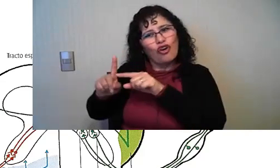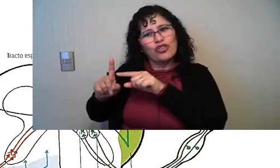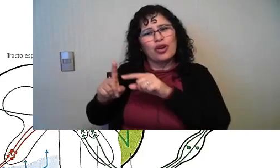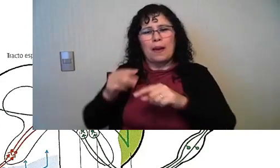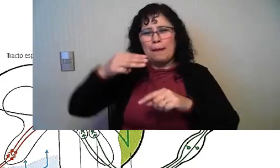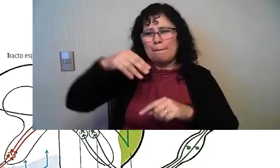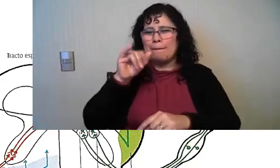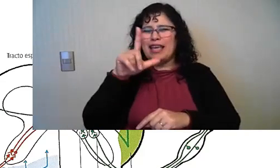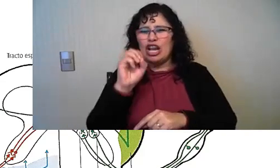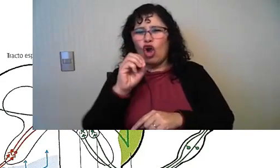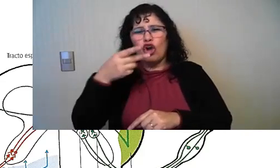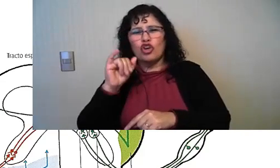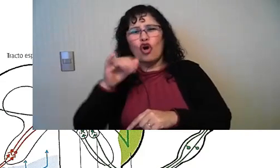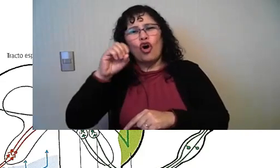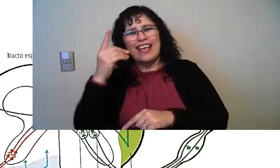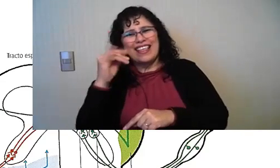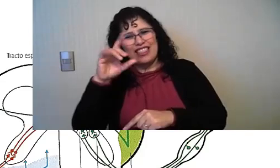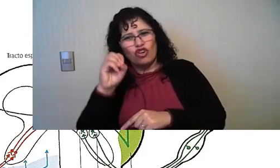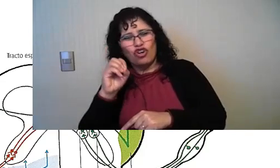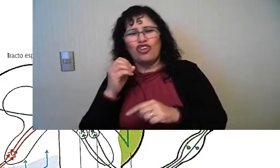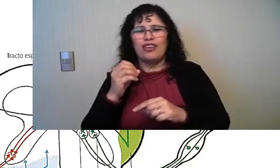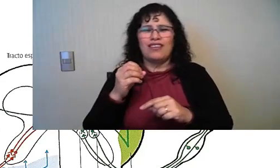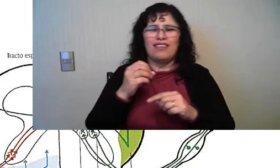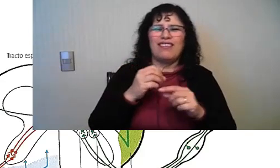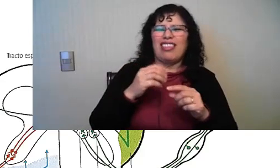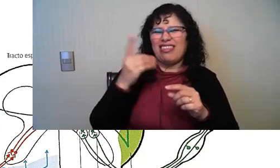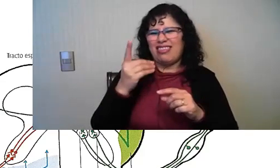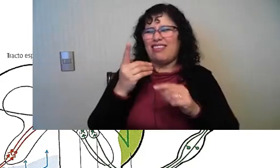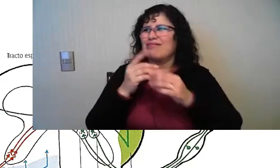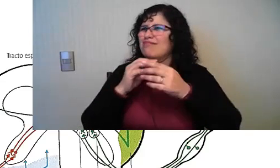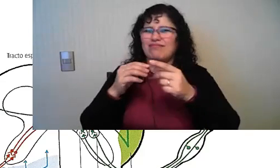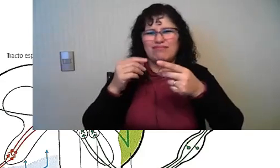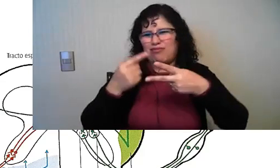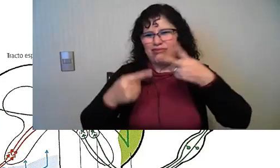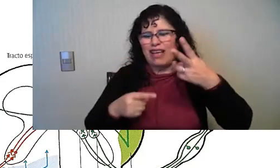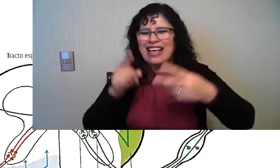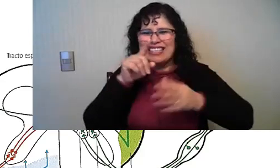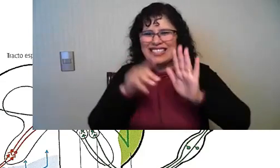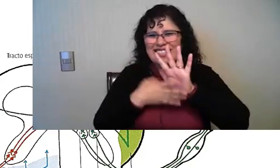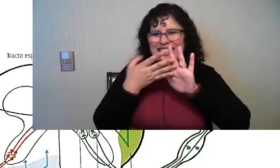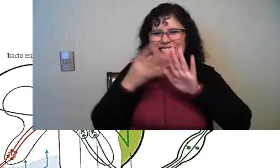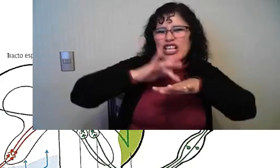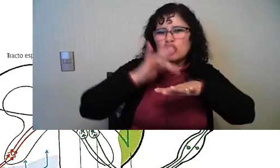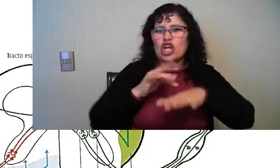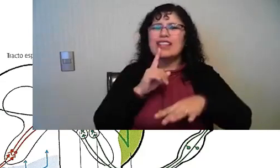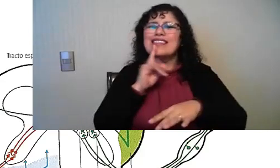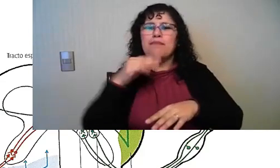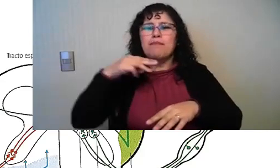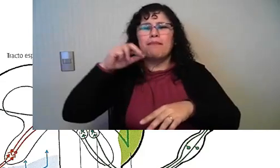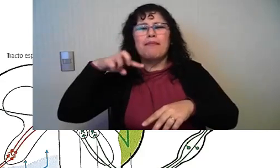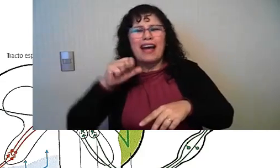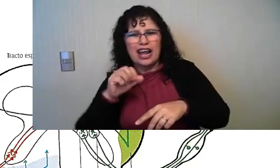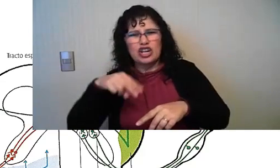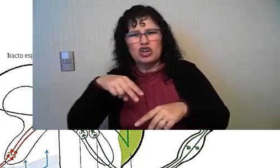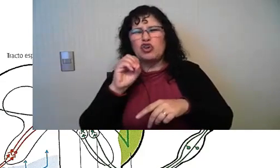miloyoidios, vientre anterior del digástrico, tensor del tímpano, tensor del velo del paladar. Todo eso está en